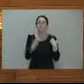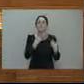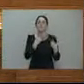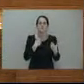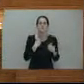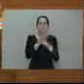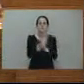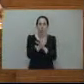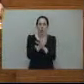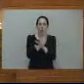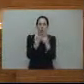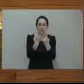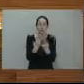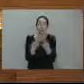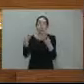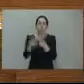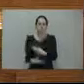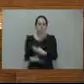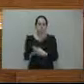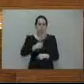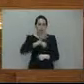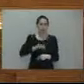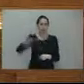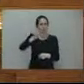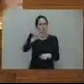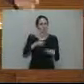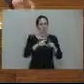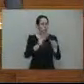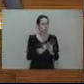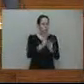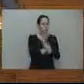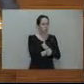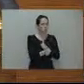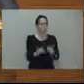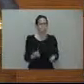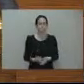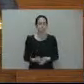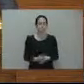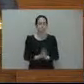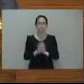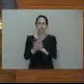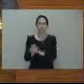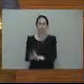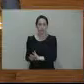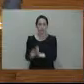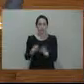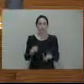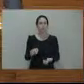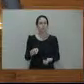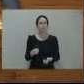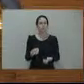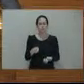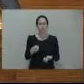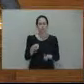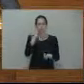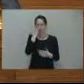panorama normativo español. Por otra parte, nos parecía que esta actitud absolutamente